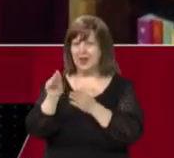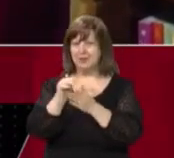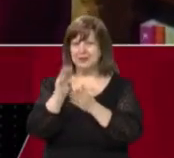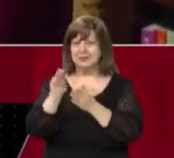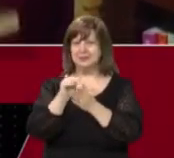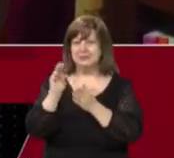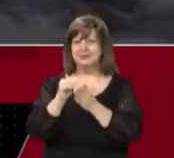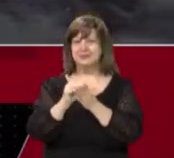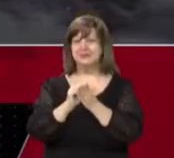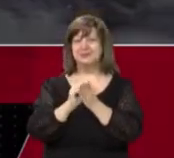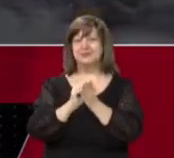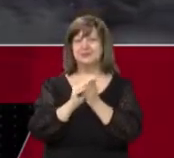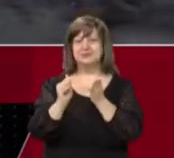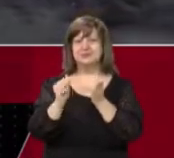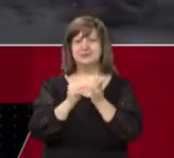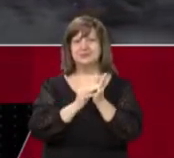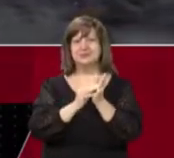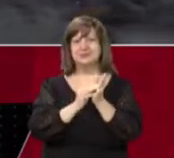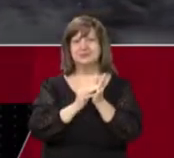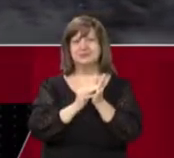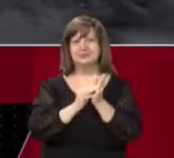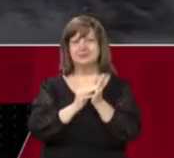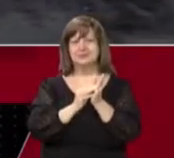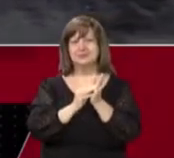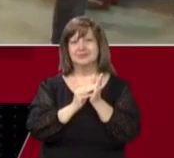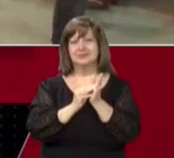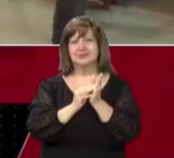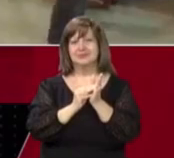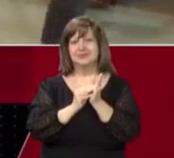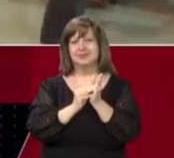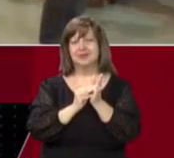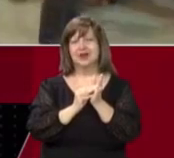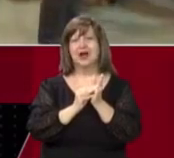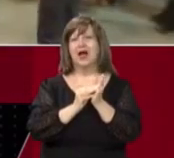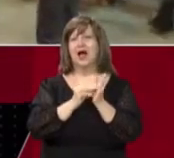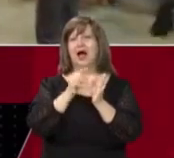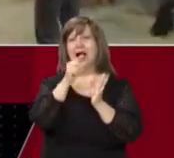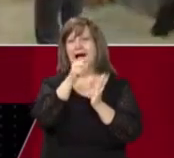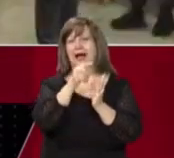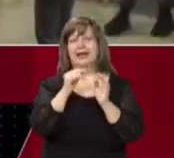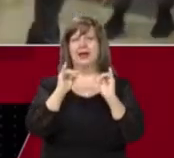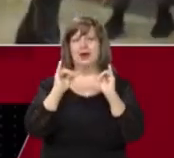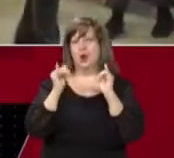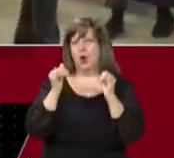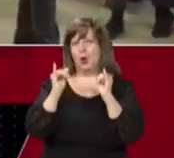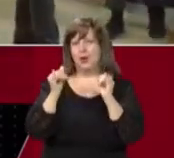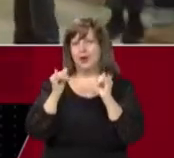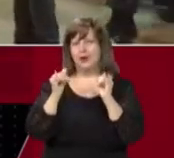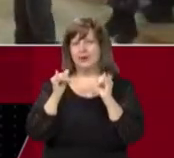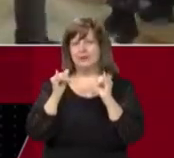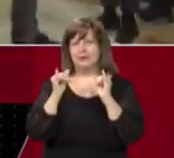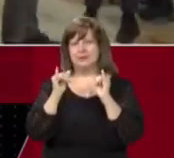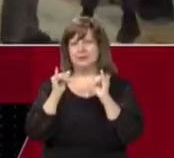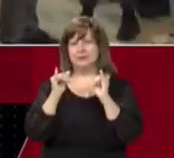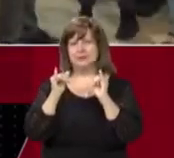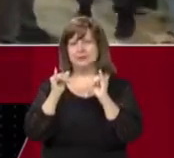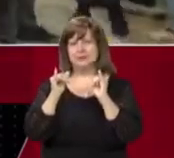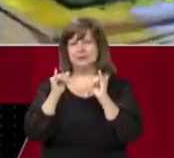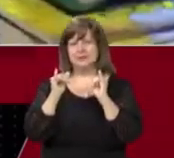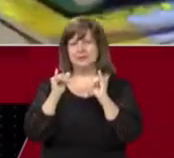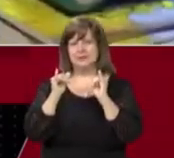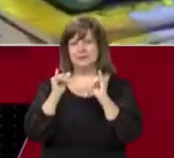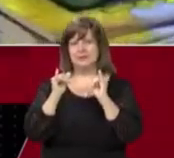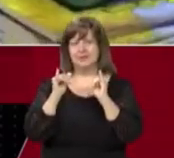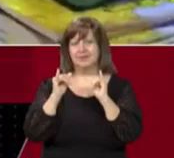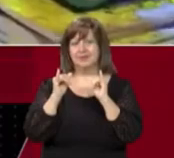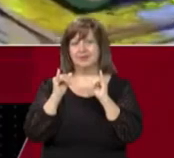Aparecieron. Mira, tenés clásicos juveniles. Acá. Mira, todo, tenemos clásicos juveniles. Si no los tenés, puedes decirme que no, no estás obligado.